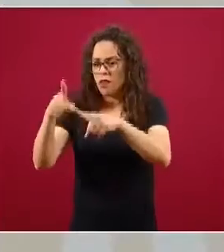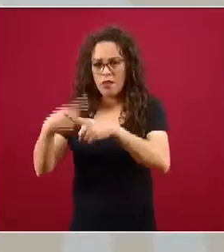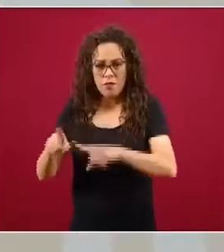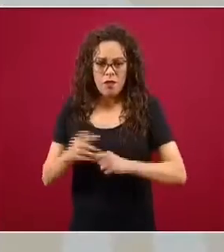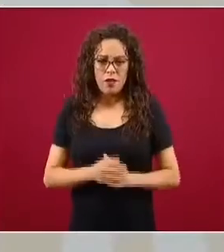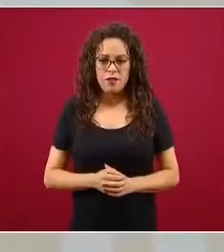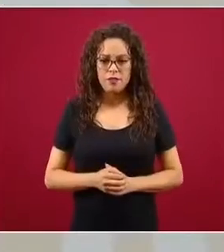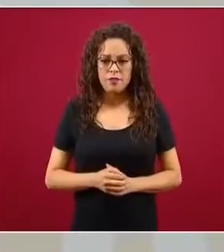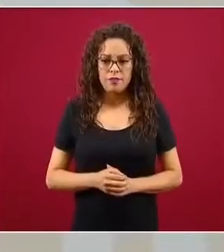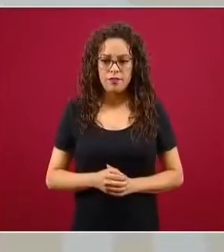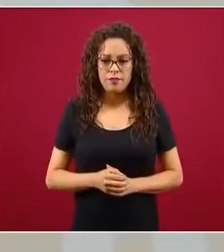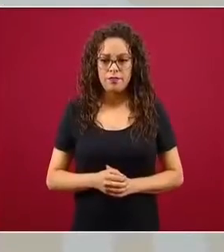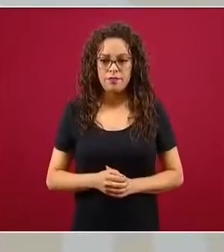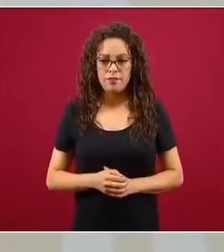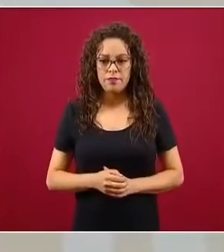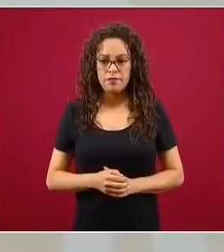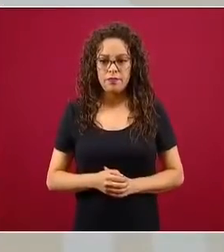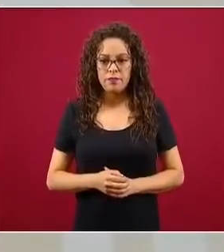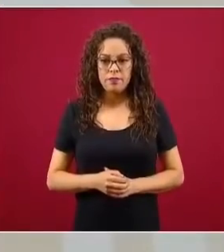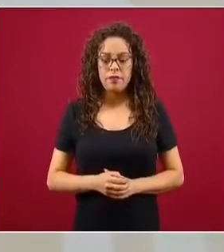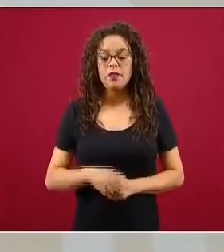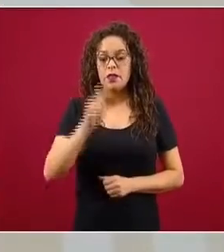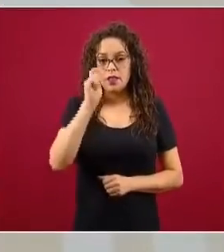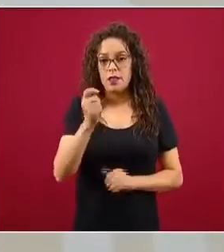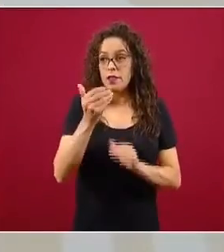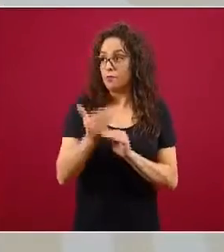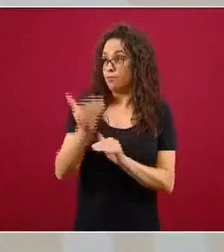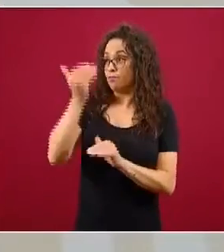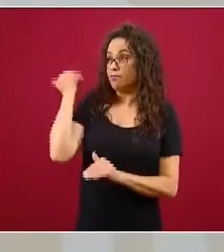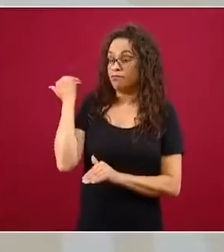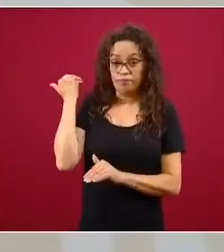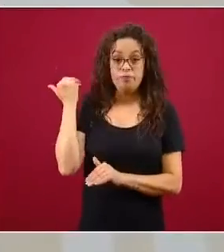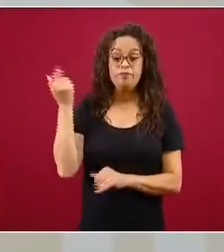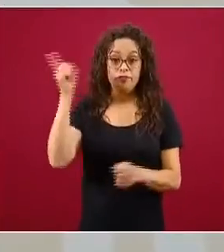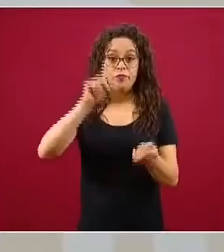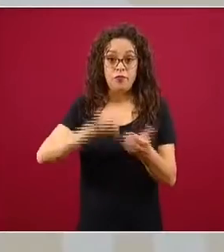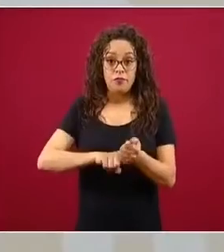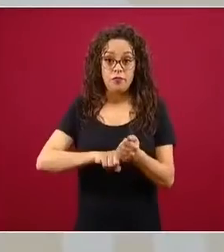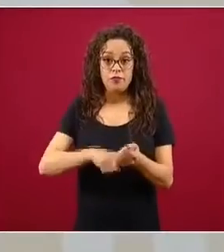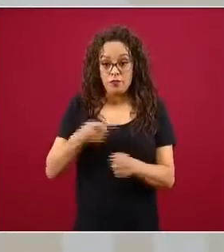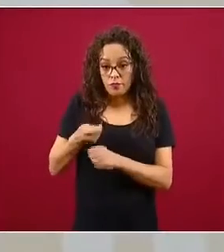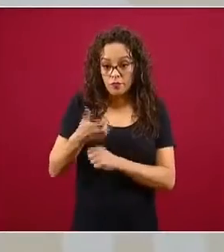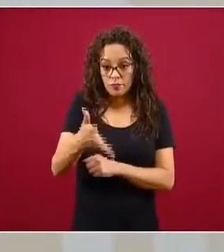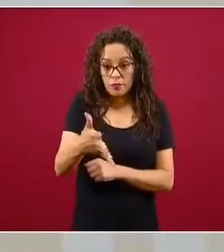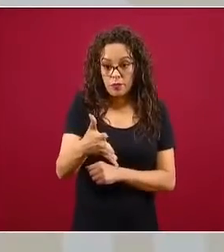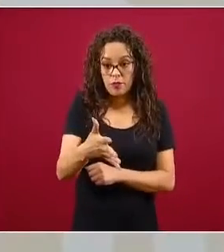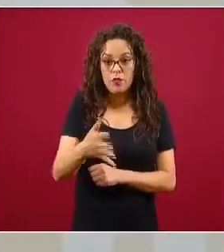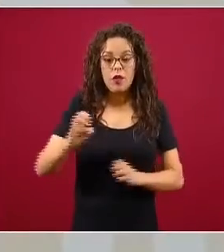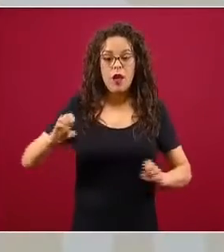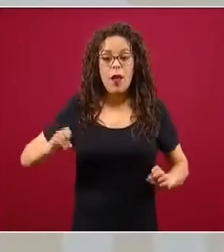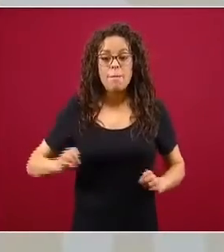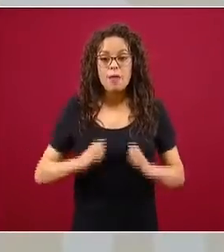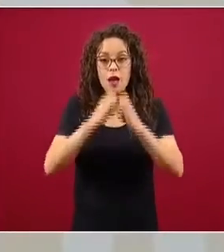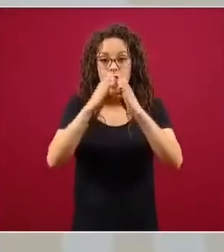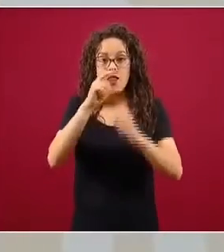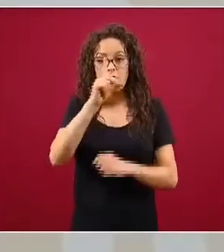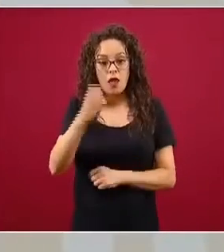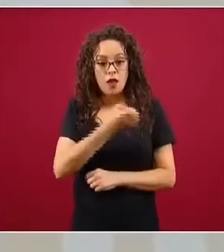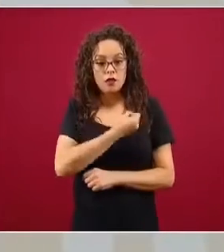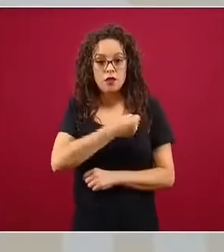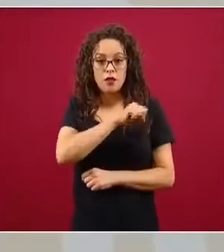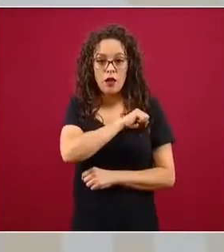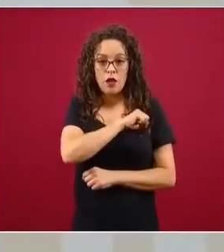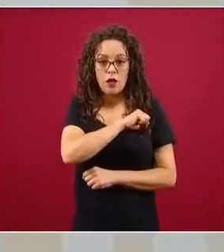en administración inmediata previa declaradas como emergencias epidemiológicas, emergencias de salud.